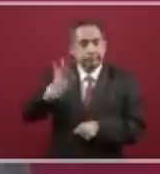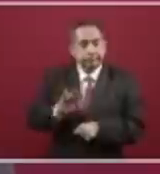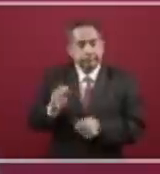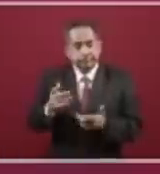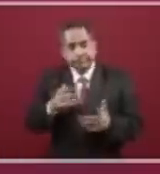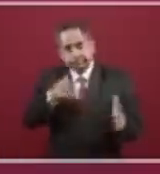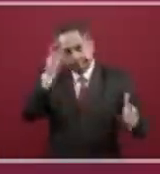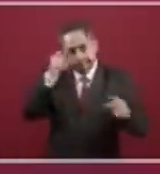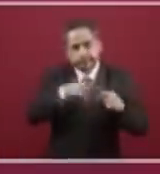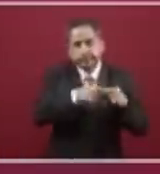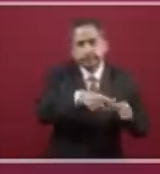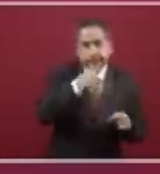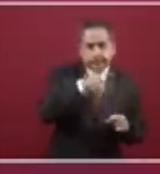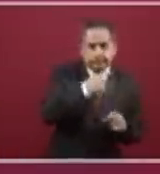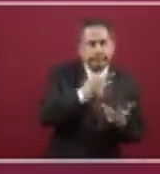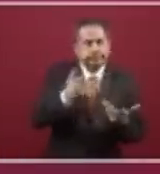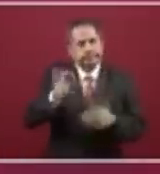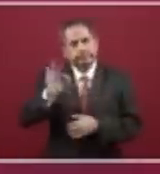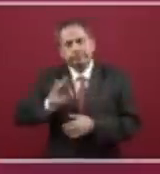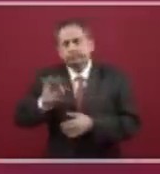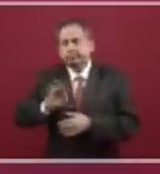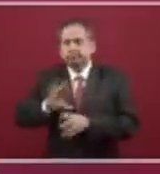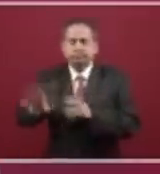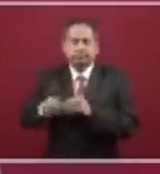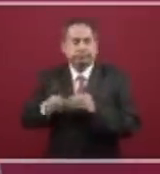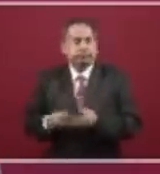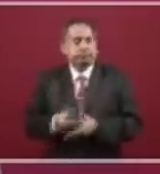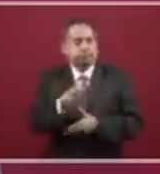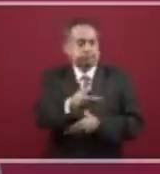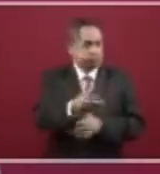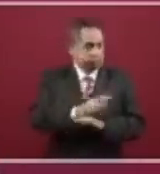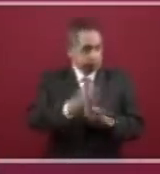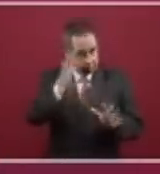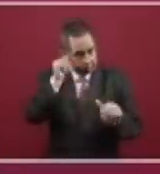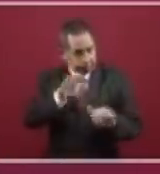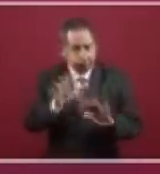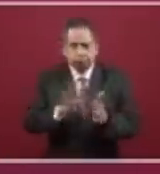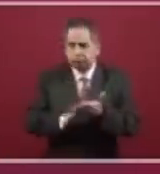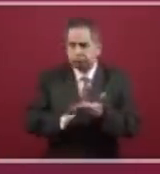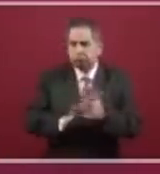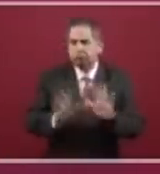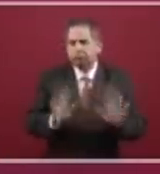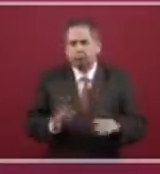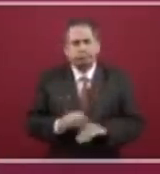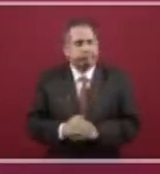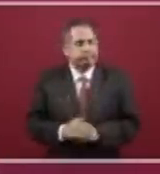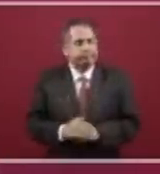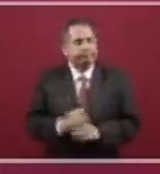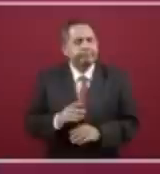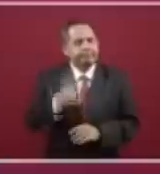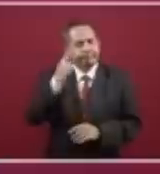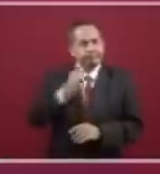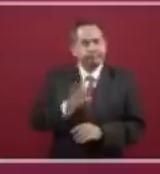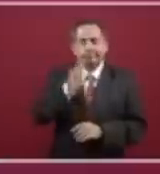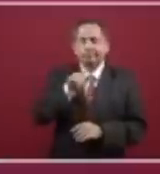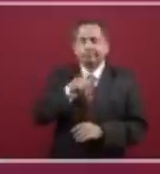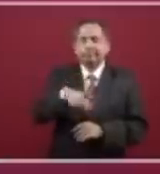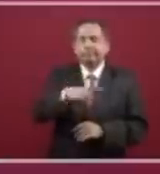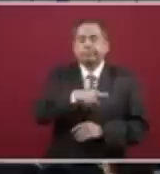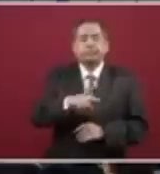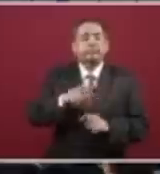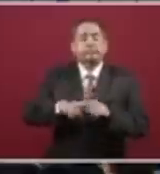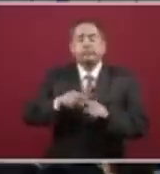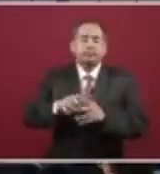pactaron esto permitió modificar los estatutos sociales y regresar al esquema de entidad de participación estatal mayoritaria